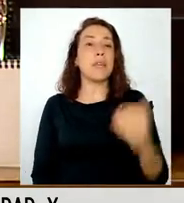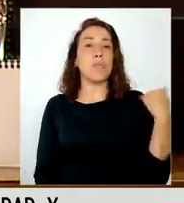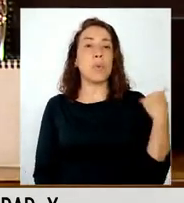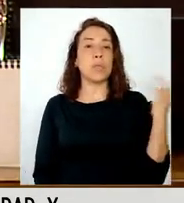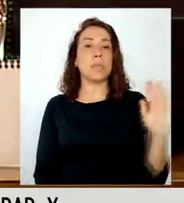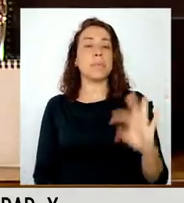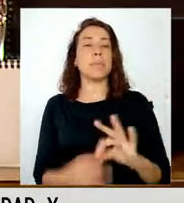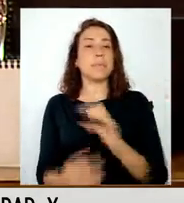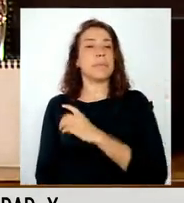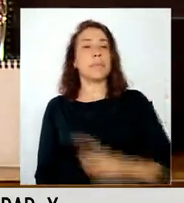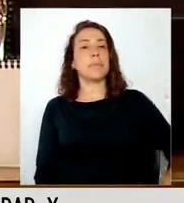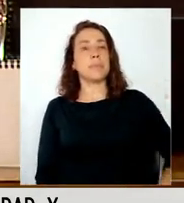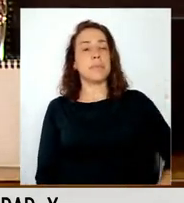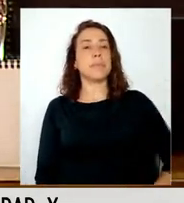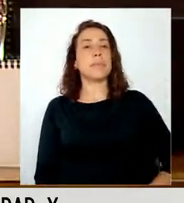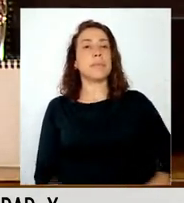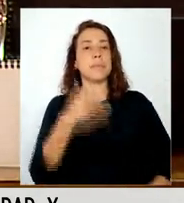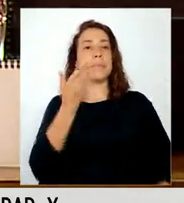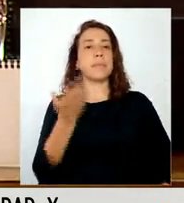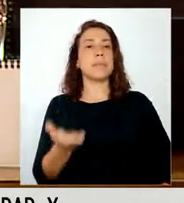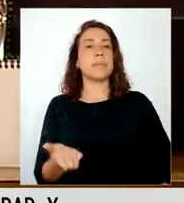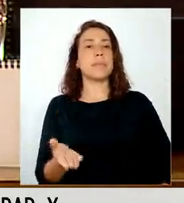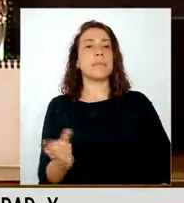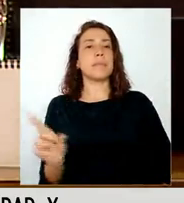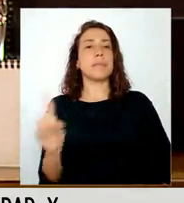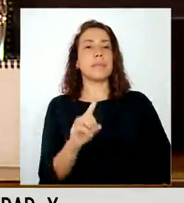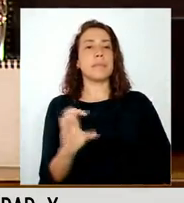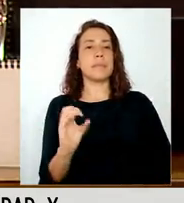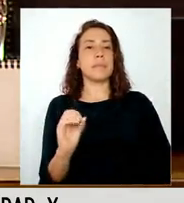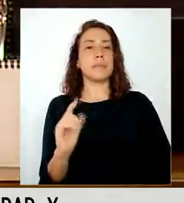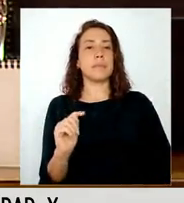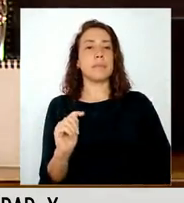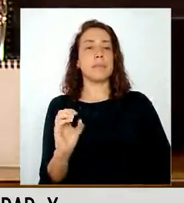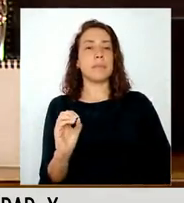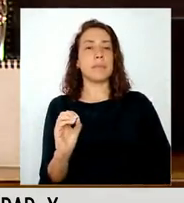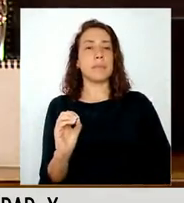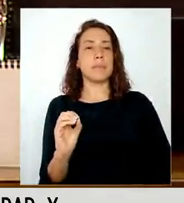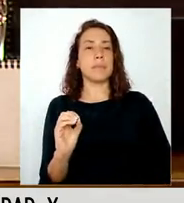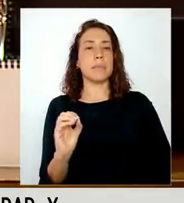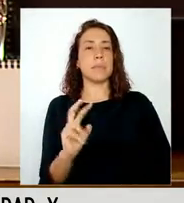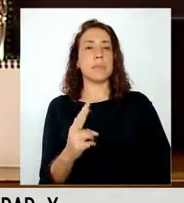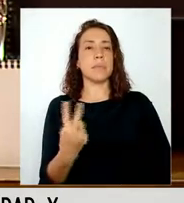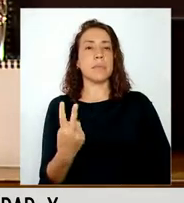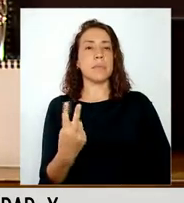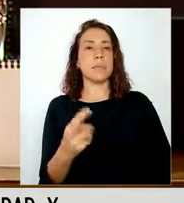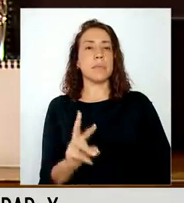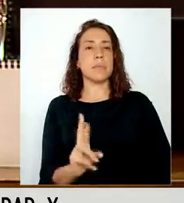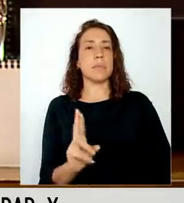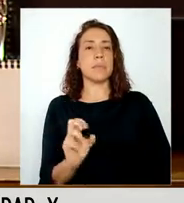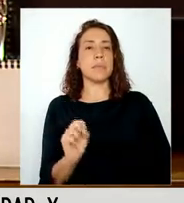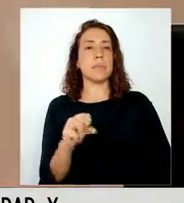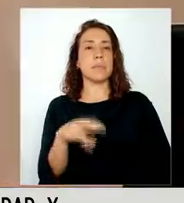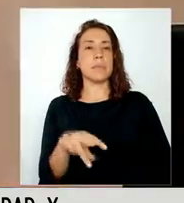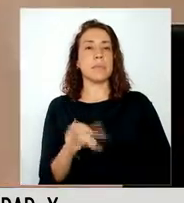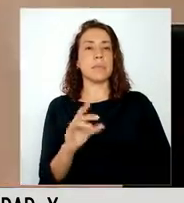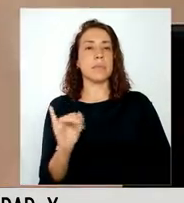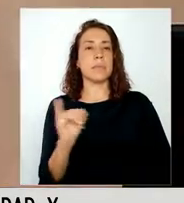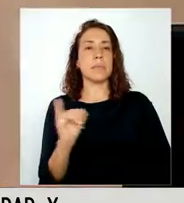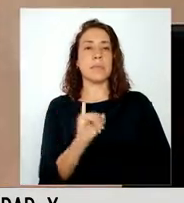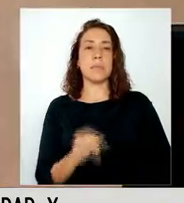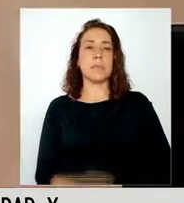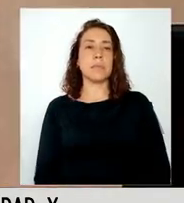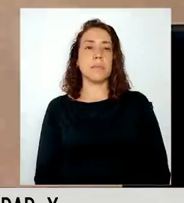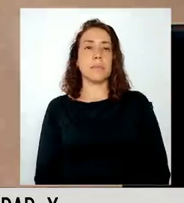Le ofrezco la palabra al diputado Leonardo Soto se prepara Matías Ramírez Gracias